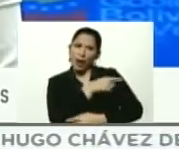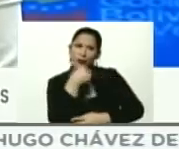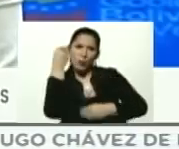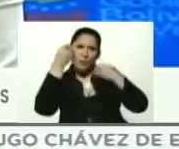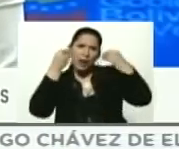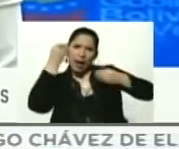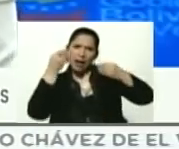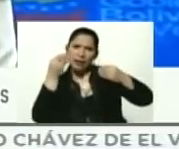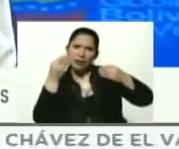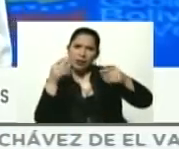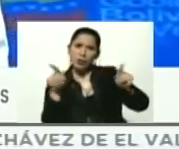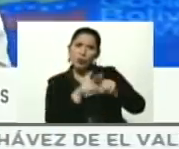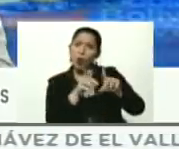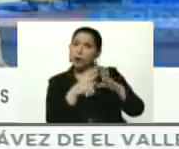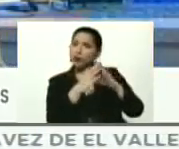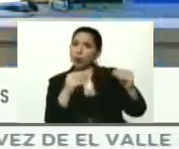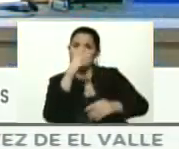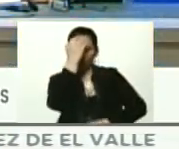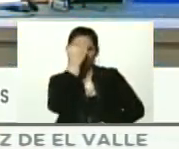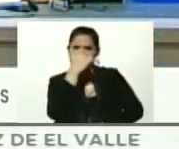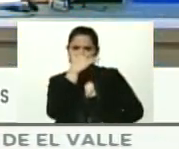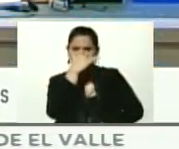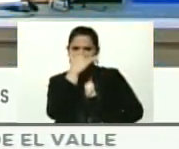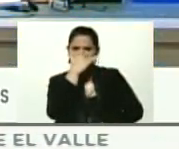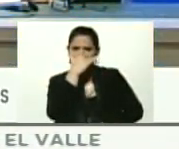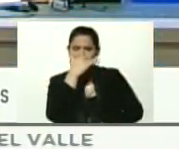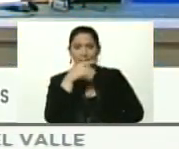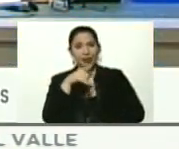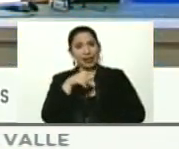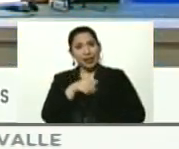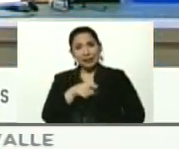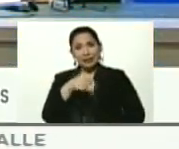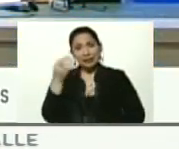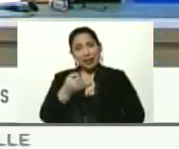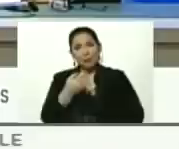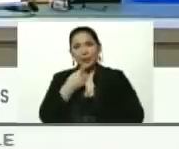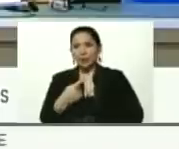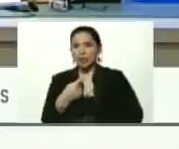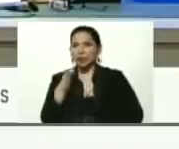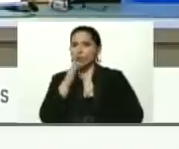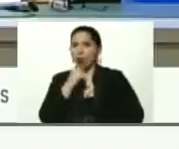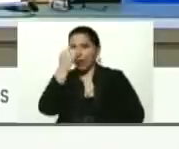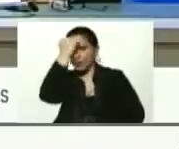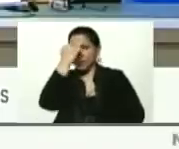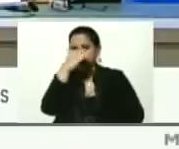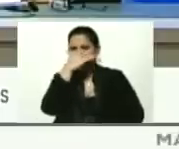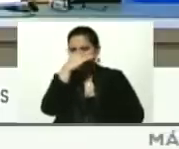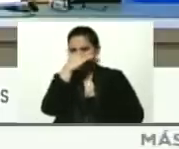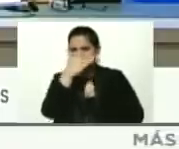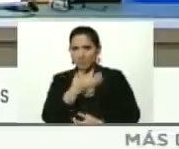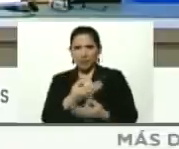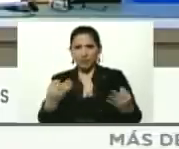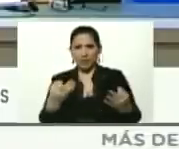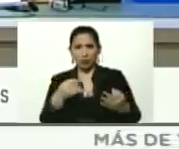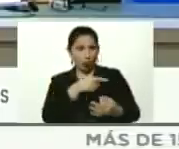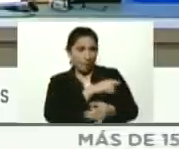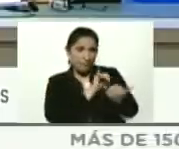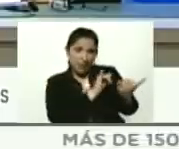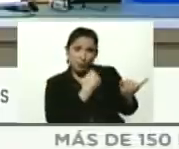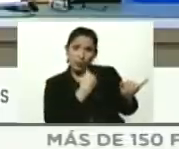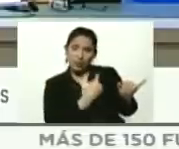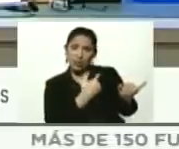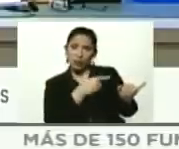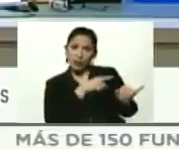criminal. Pero siempre hemos dicho, no hay crimen perfecto. Y él mismo lo está reconociendo allí.